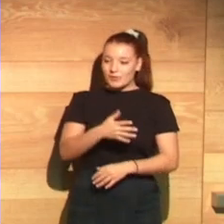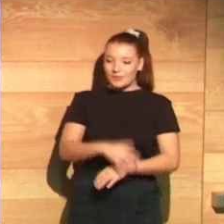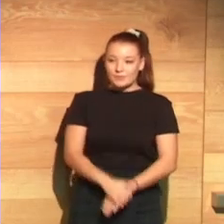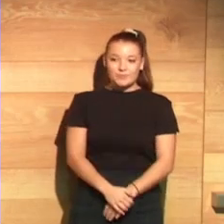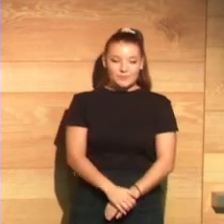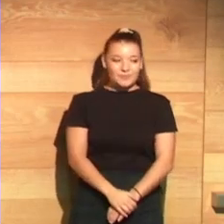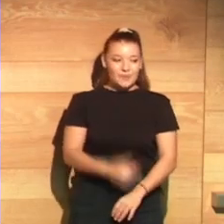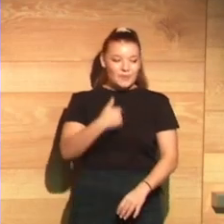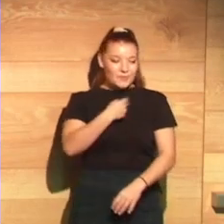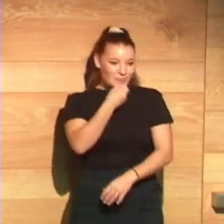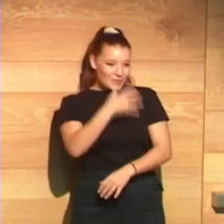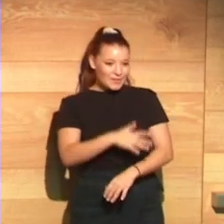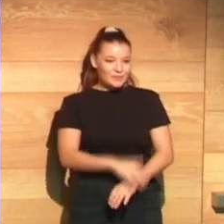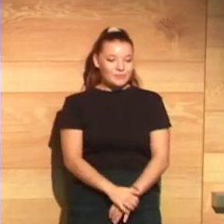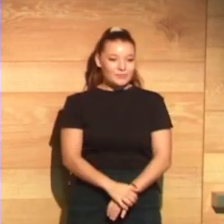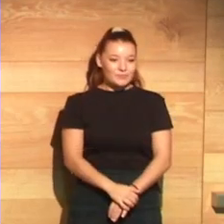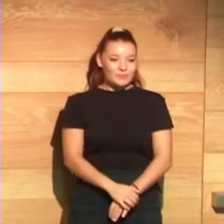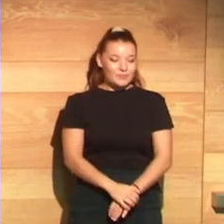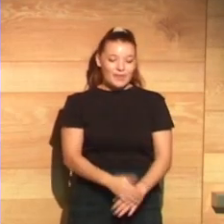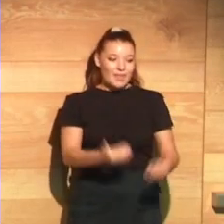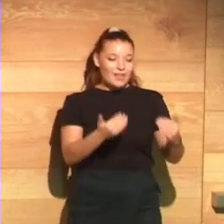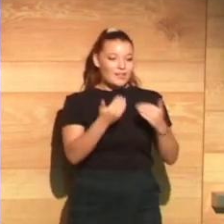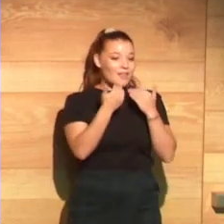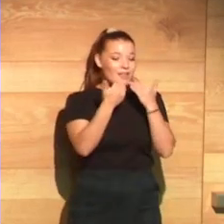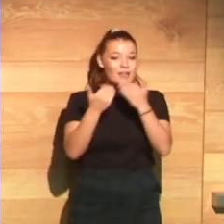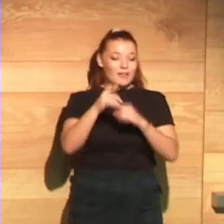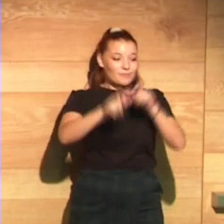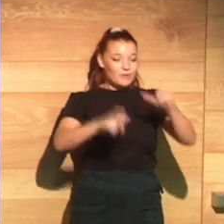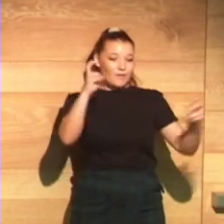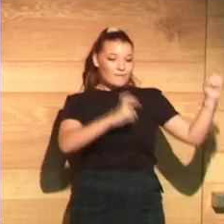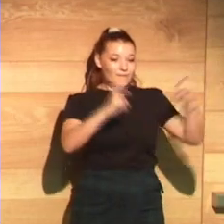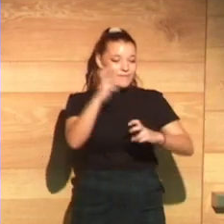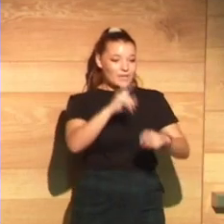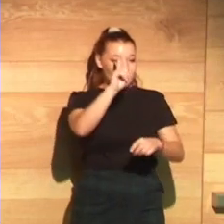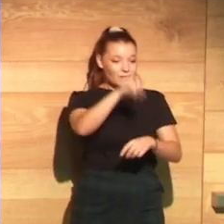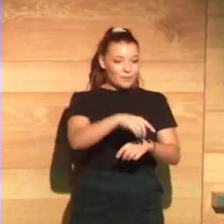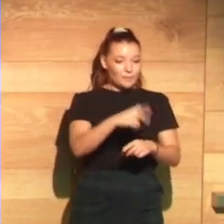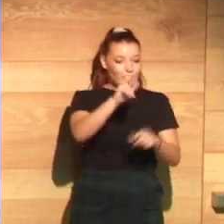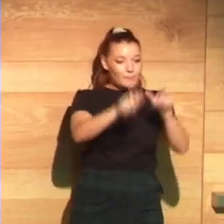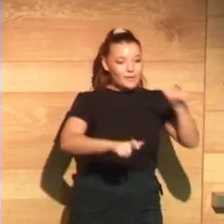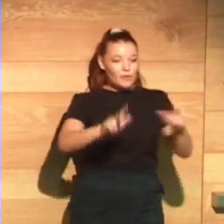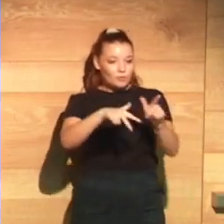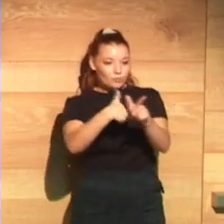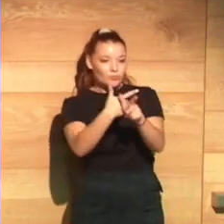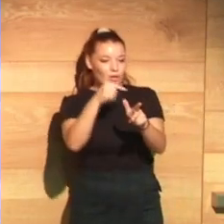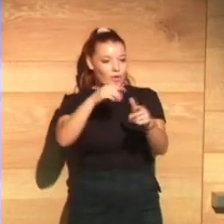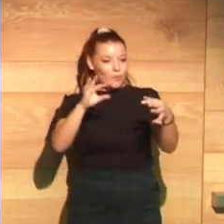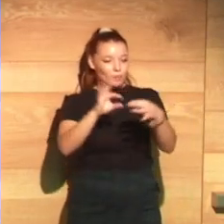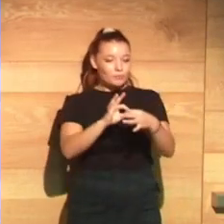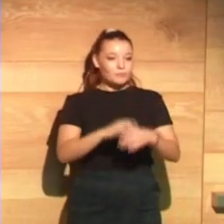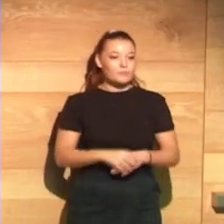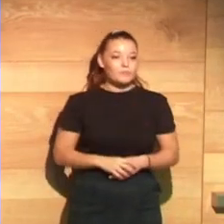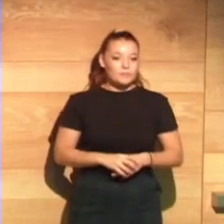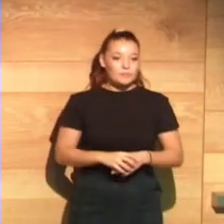¿Cómo estás? Lo primero. Hola, bueno. Bueno, daros las gracias a todas y todos los que estáis aquí y los que estáis también en streaming.